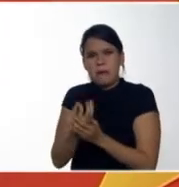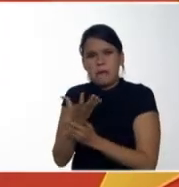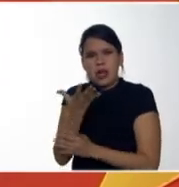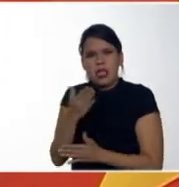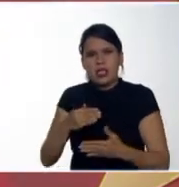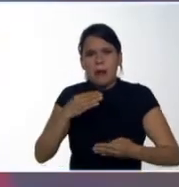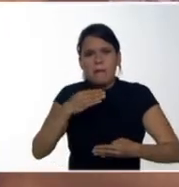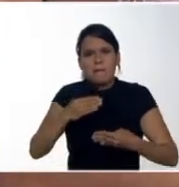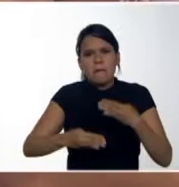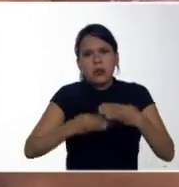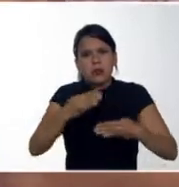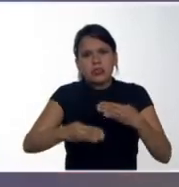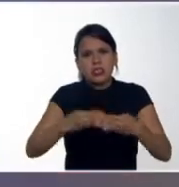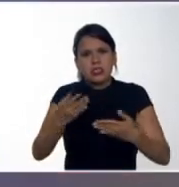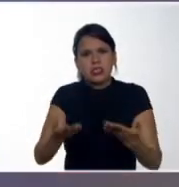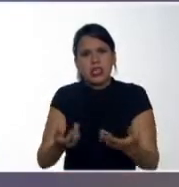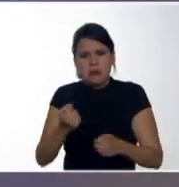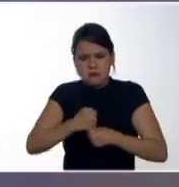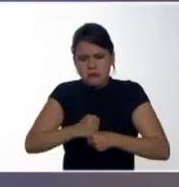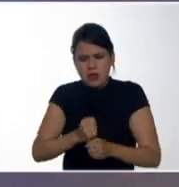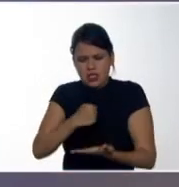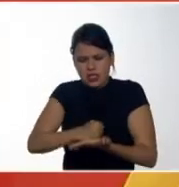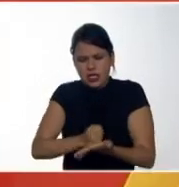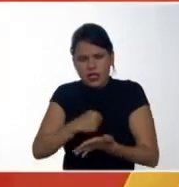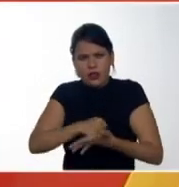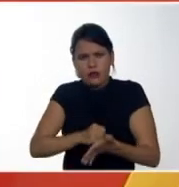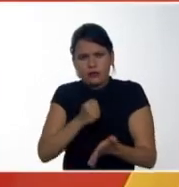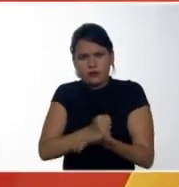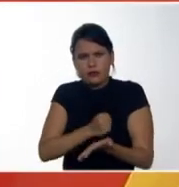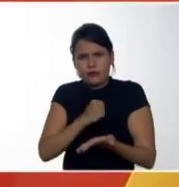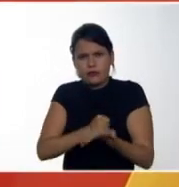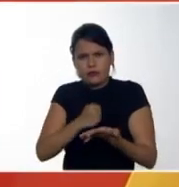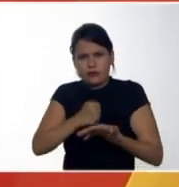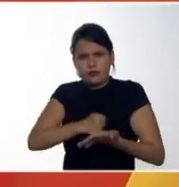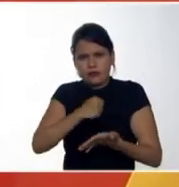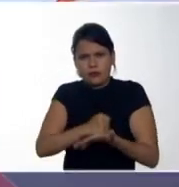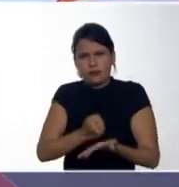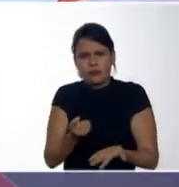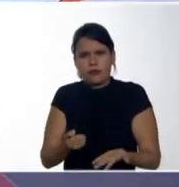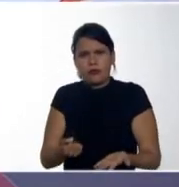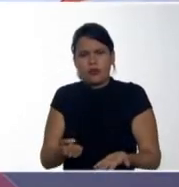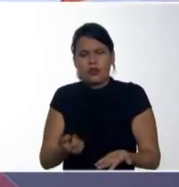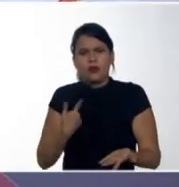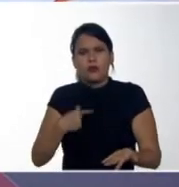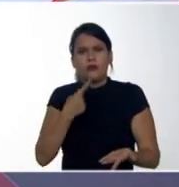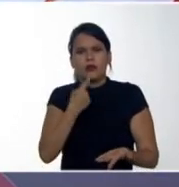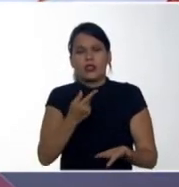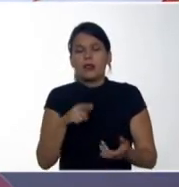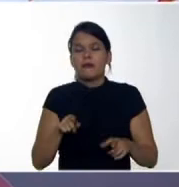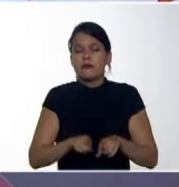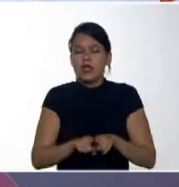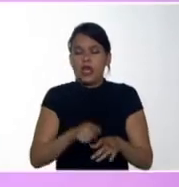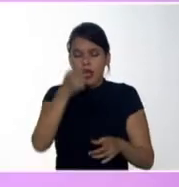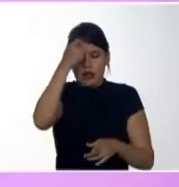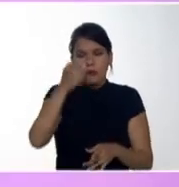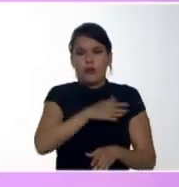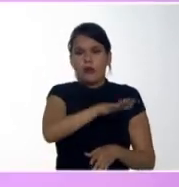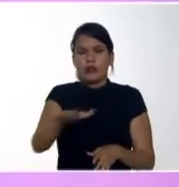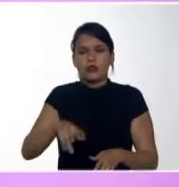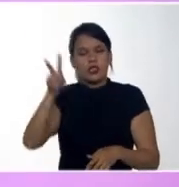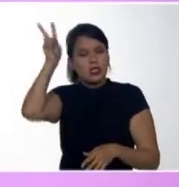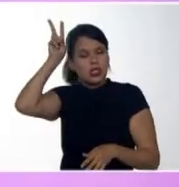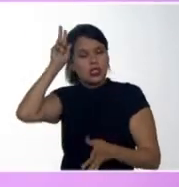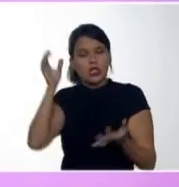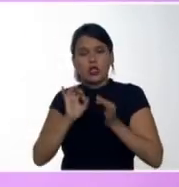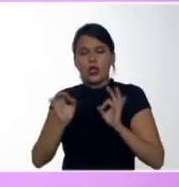procesados, machacados, ¿ok? Y a eso se lo debemos mucho también a nuestras poblaciones indígenas, que siempre no